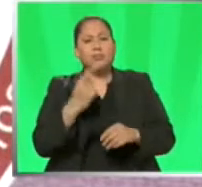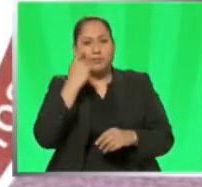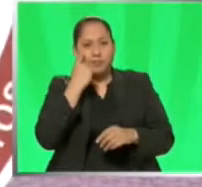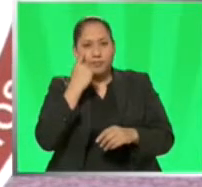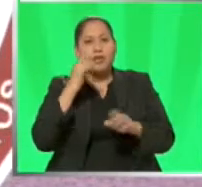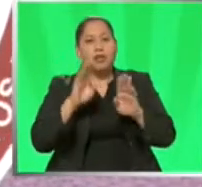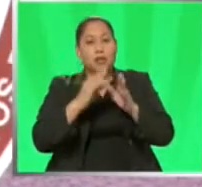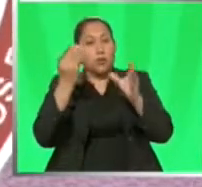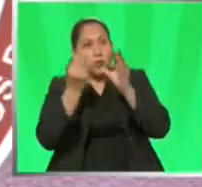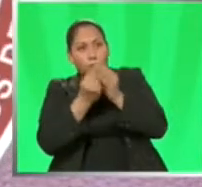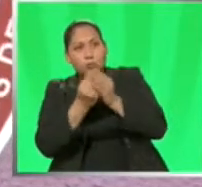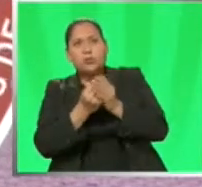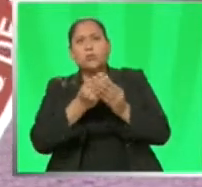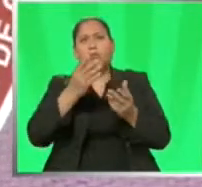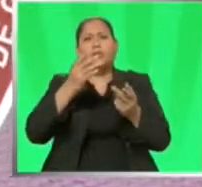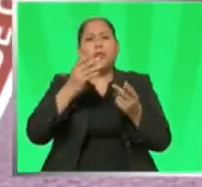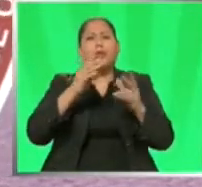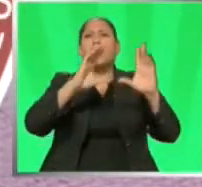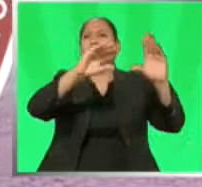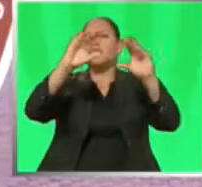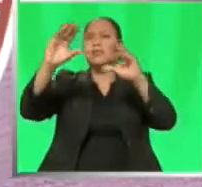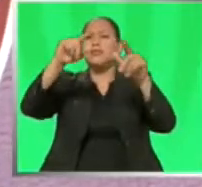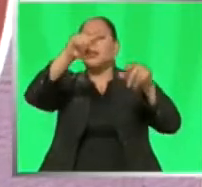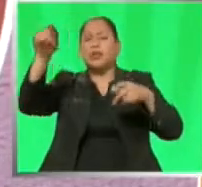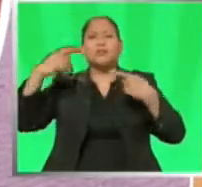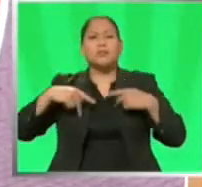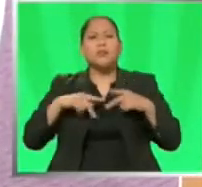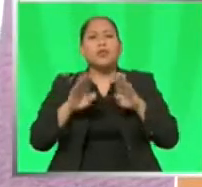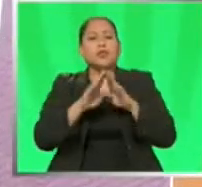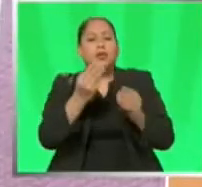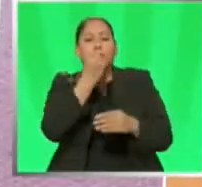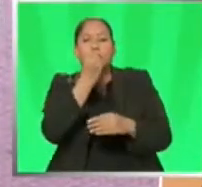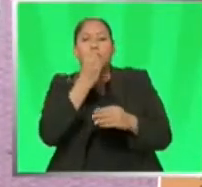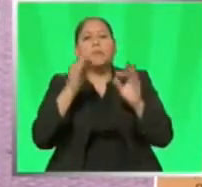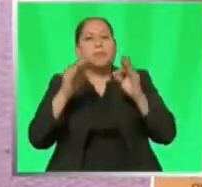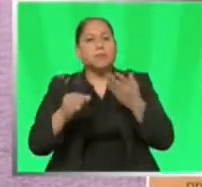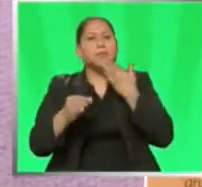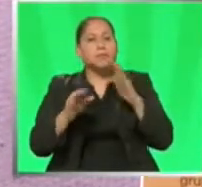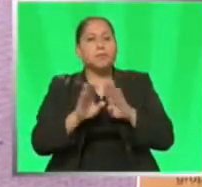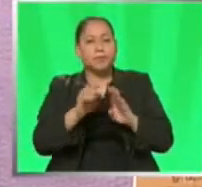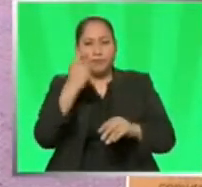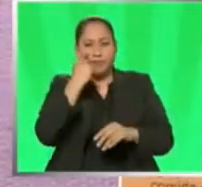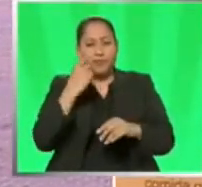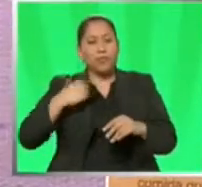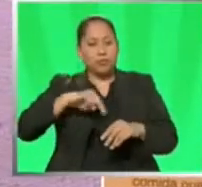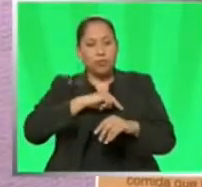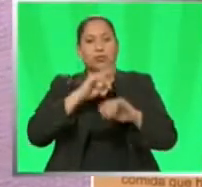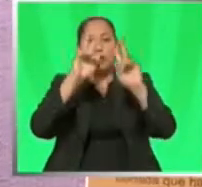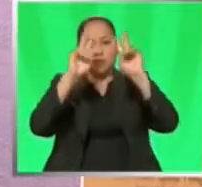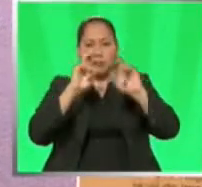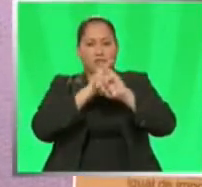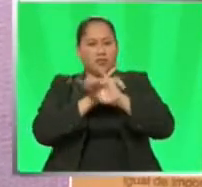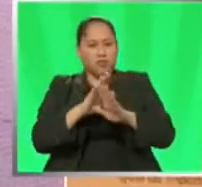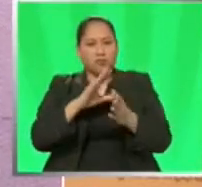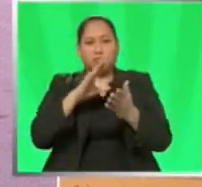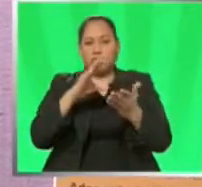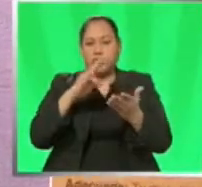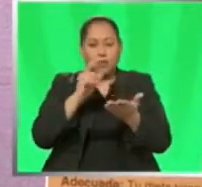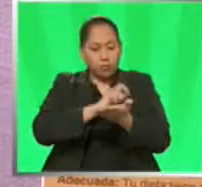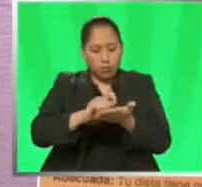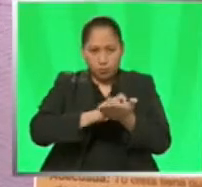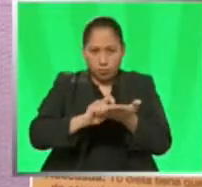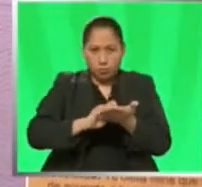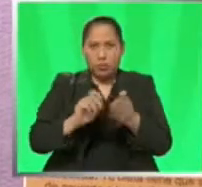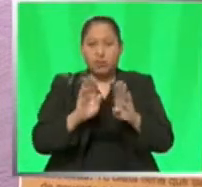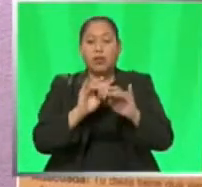¿Mediante talleres o cómo le enseñan a la población a consumirlo? Mira, generamos mucha información no solo